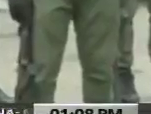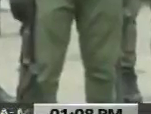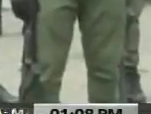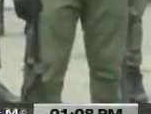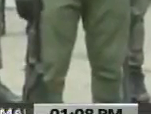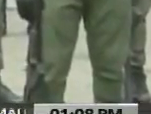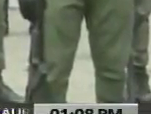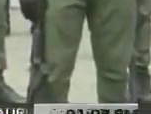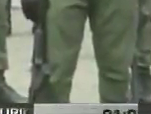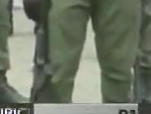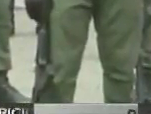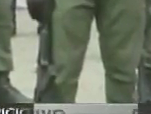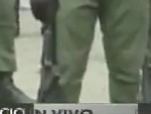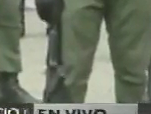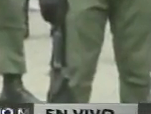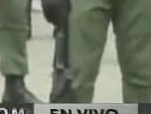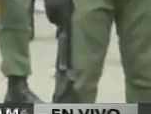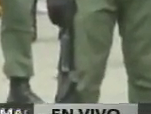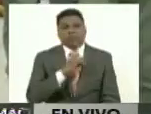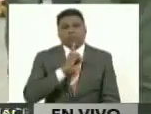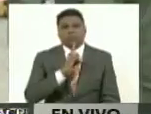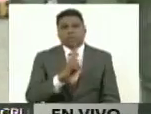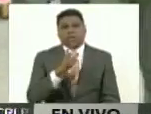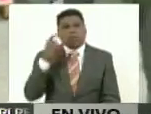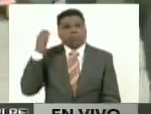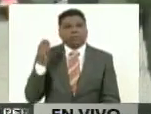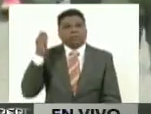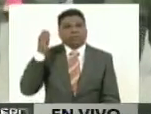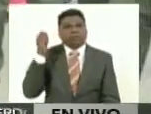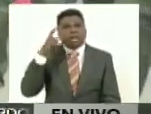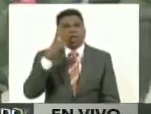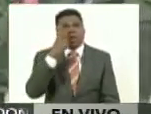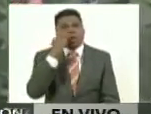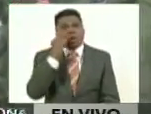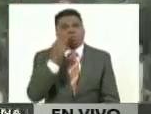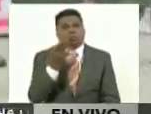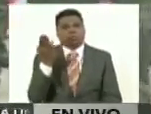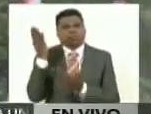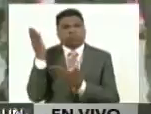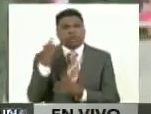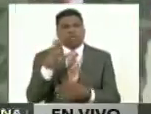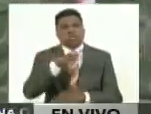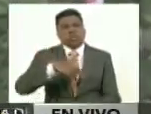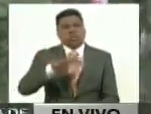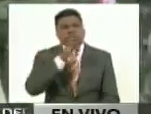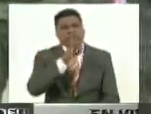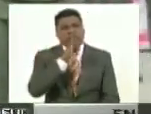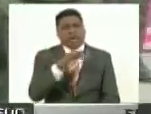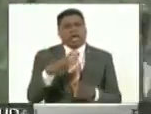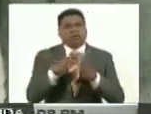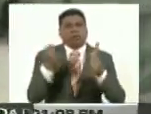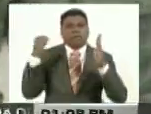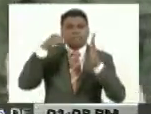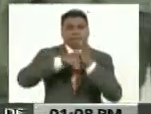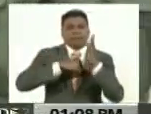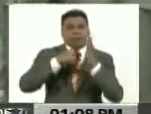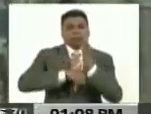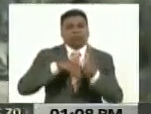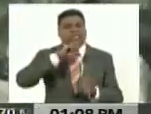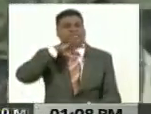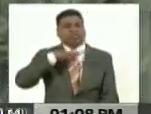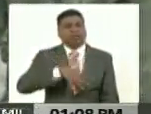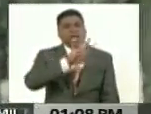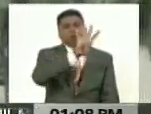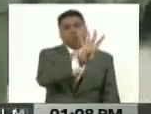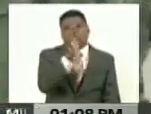Escuchaban entonces ustedes las declaraciones del diputado Pedro Carreño, donde informó que esta lucha histórica del 4 de